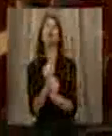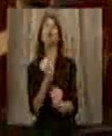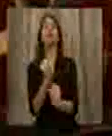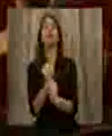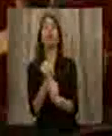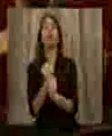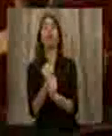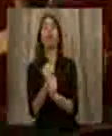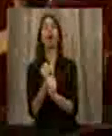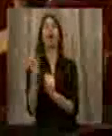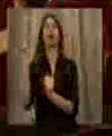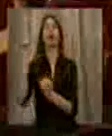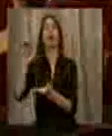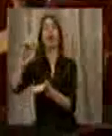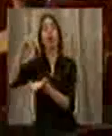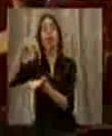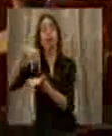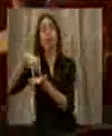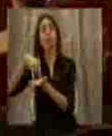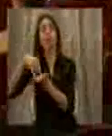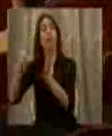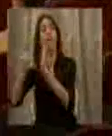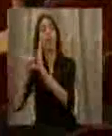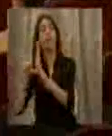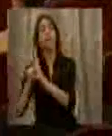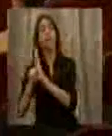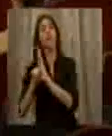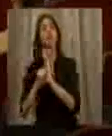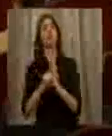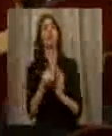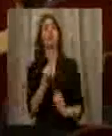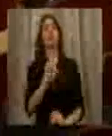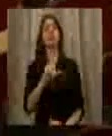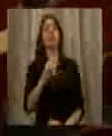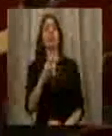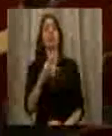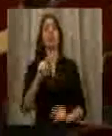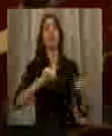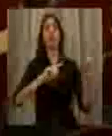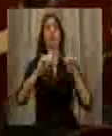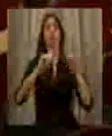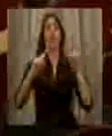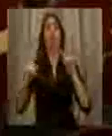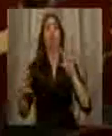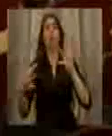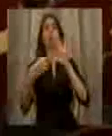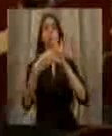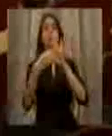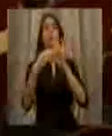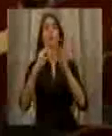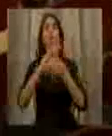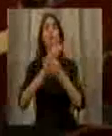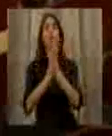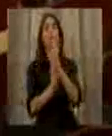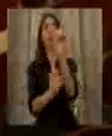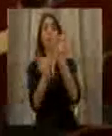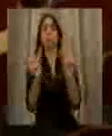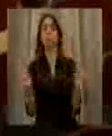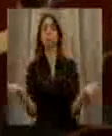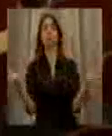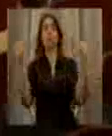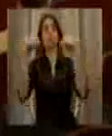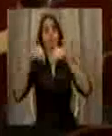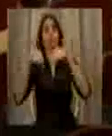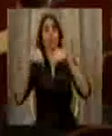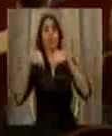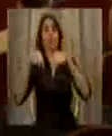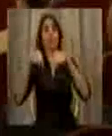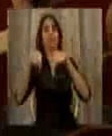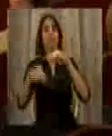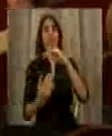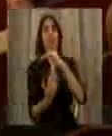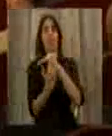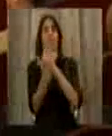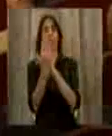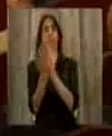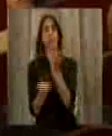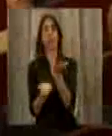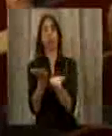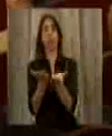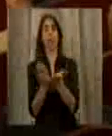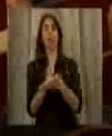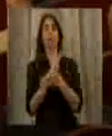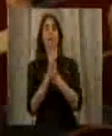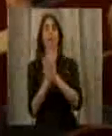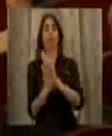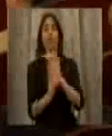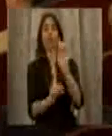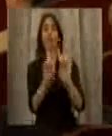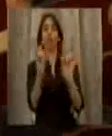trabajo legislativo y de coordinación de SECPRES en alianza con todos quienes están presentes en esta mañana en esta cuenta.